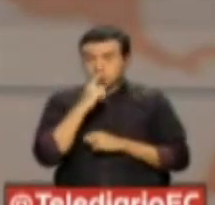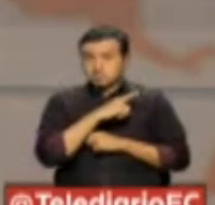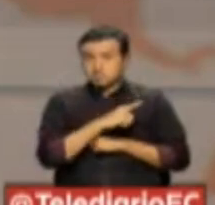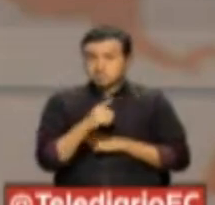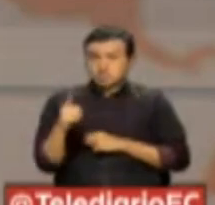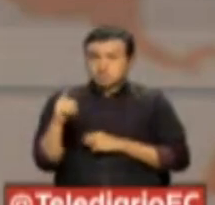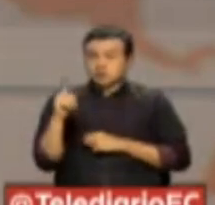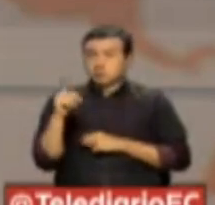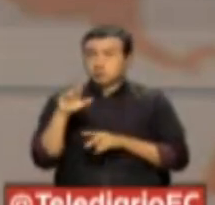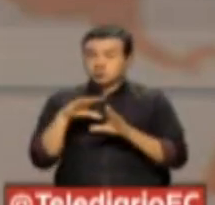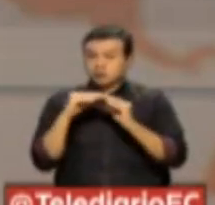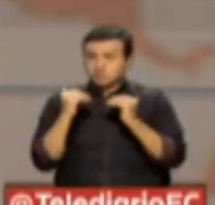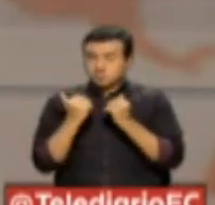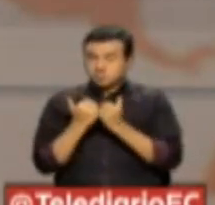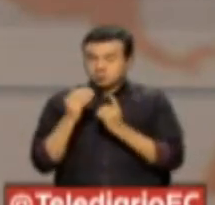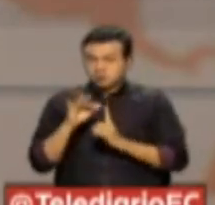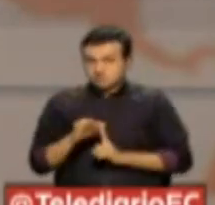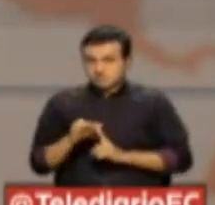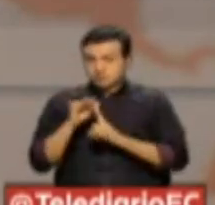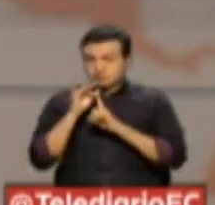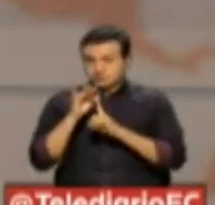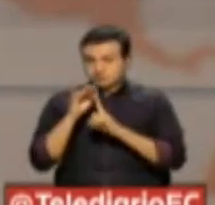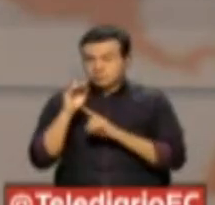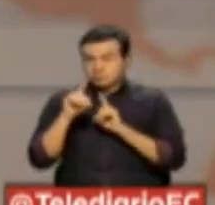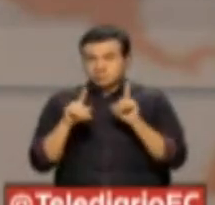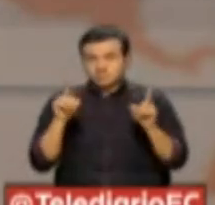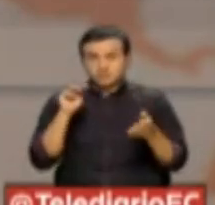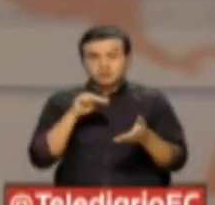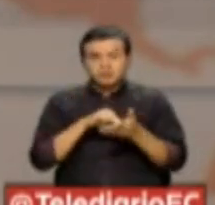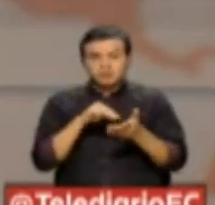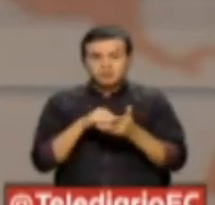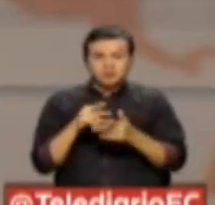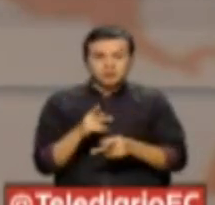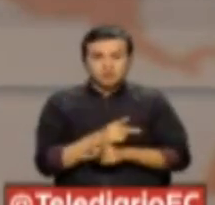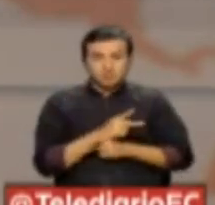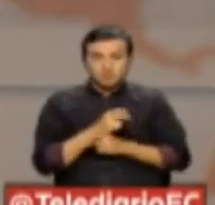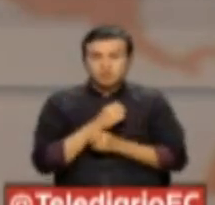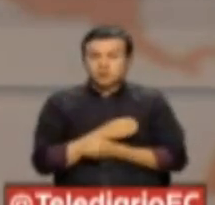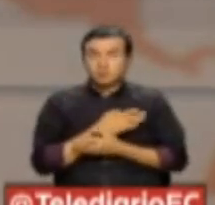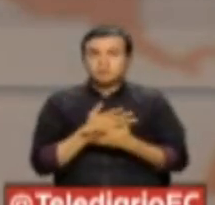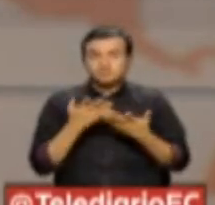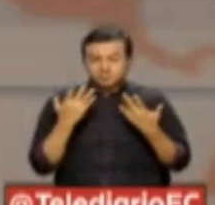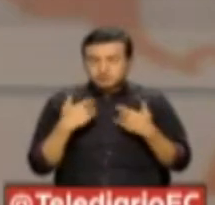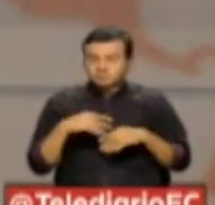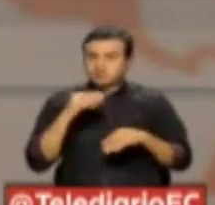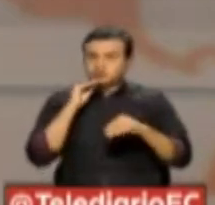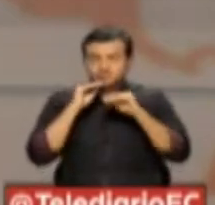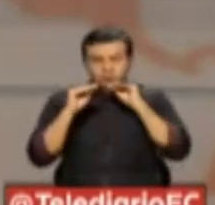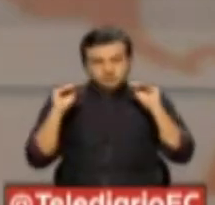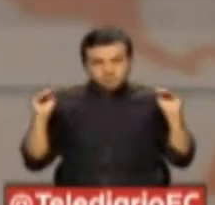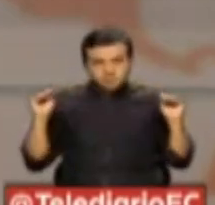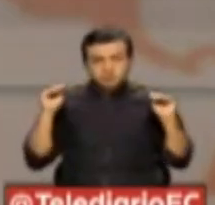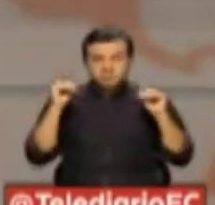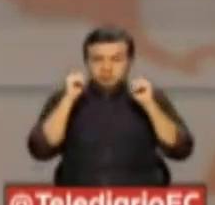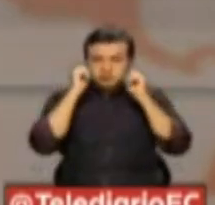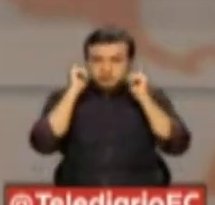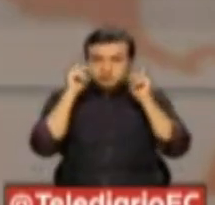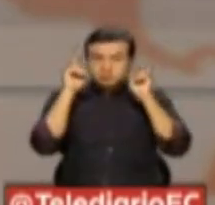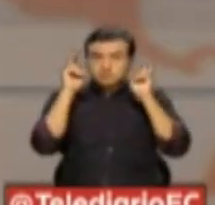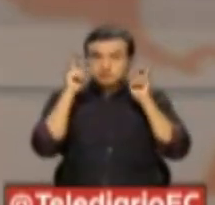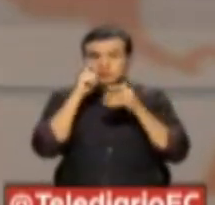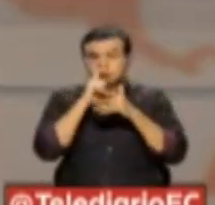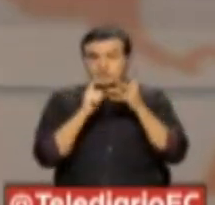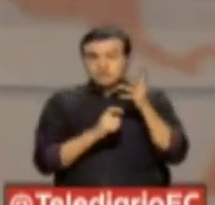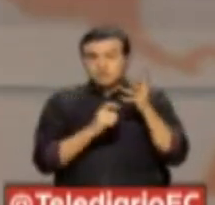tanto la comisión especializada como varios miembros del consejo hemos reiteradamente llamado la atención sobre la